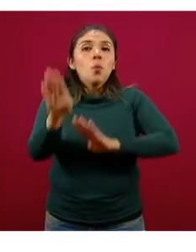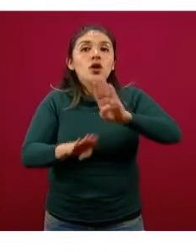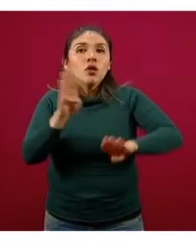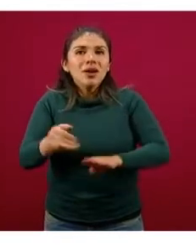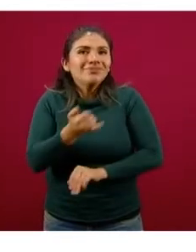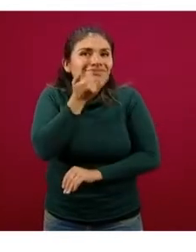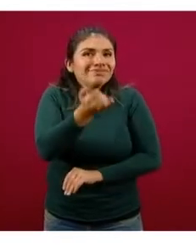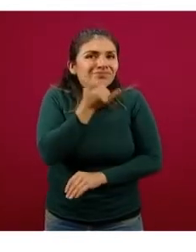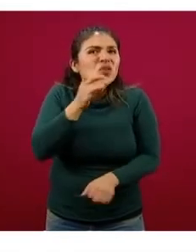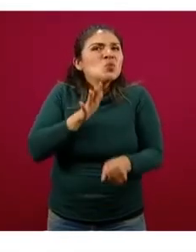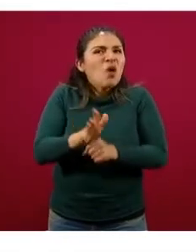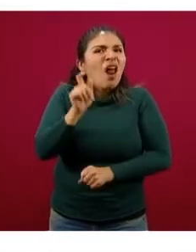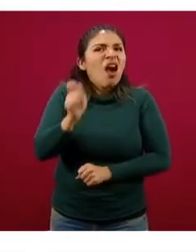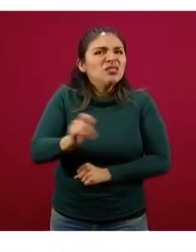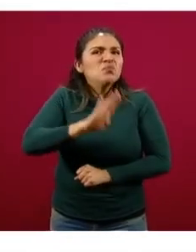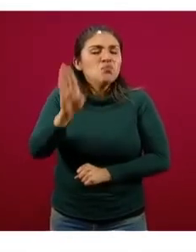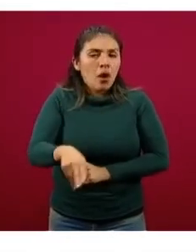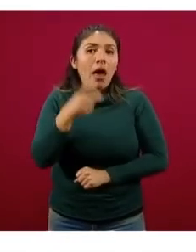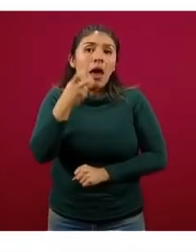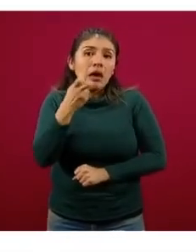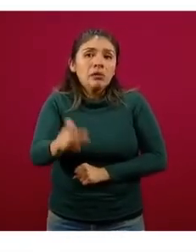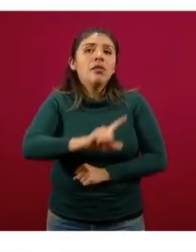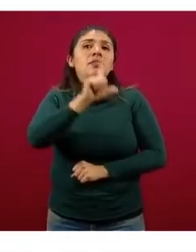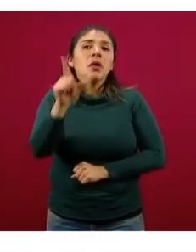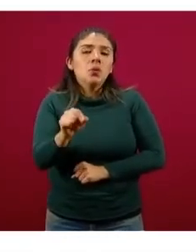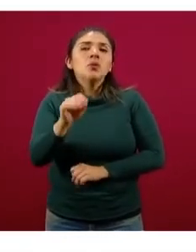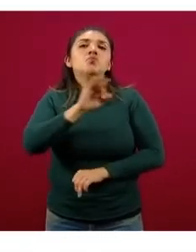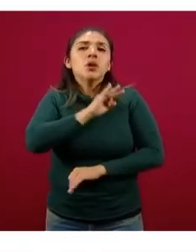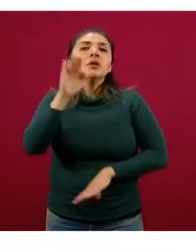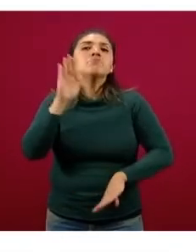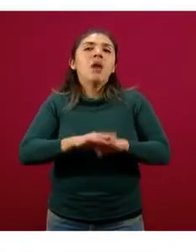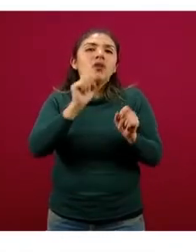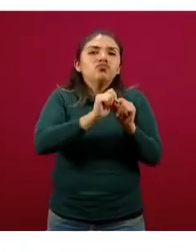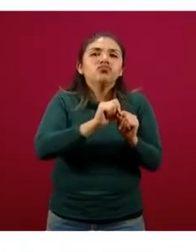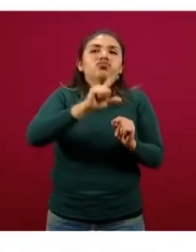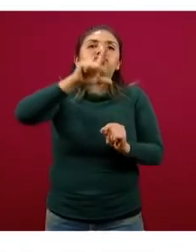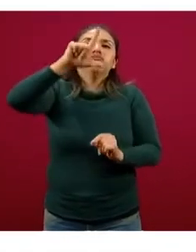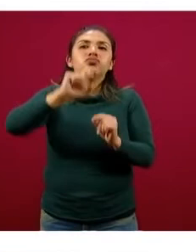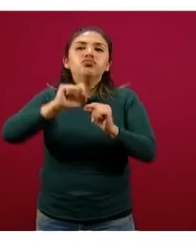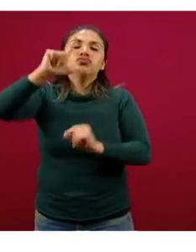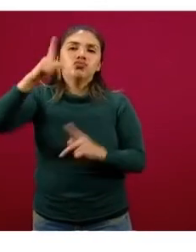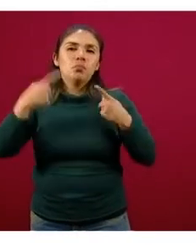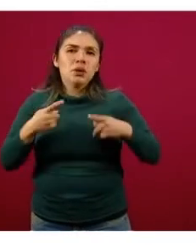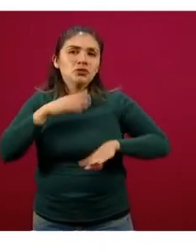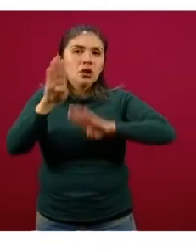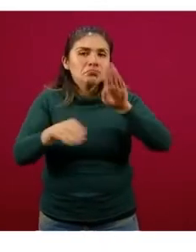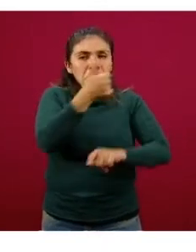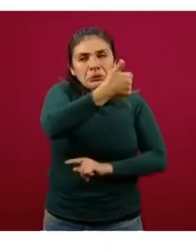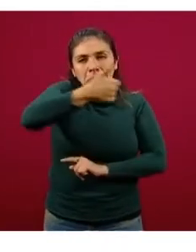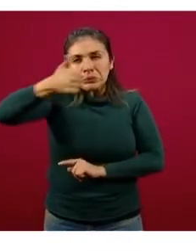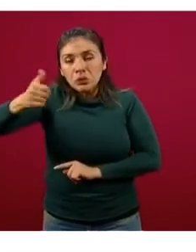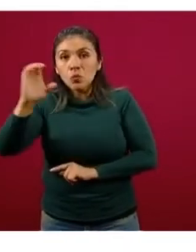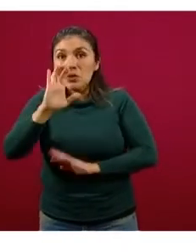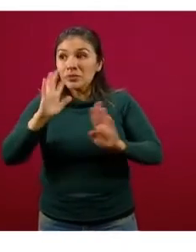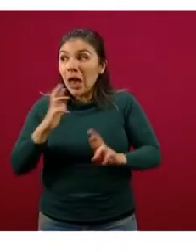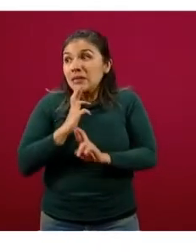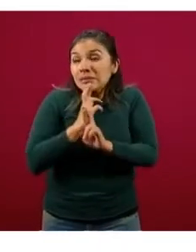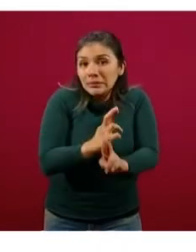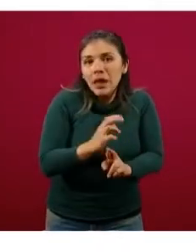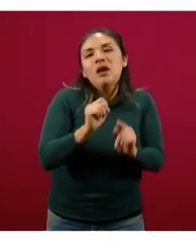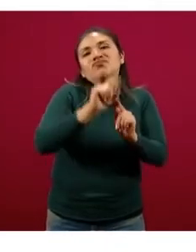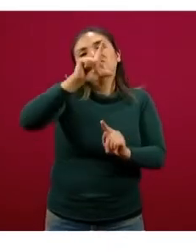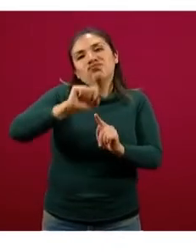aún sospechosas y que lógicamente incrementarán la tasa o la carga de defunciones en cada uno de ellos cuando obtengamos un